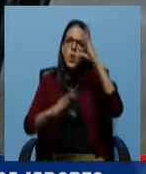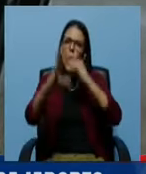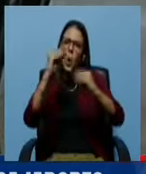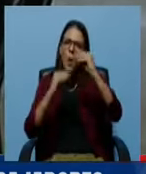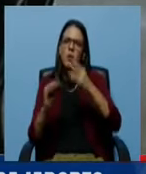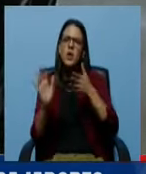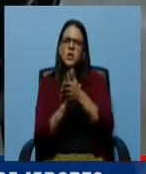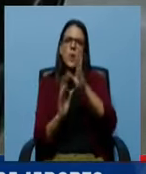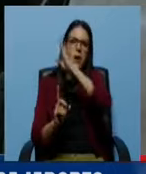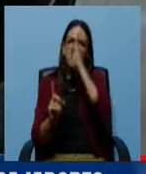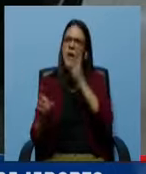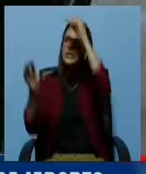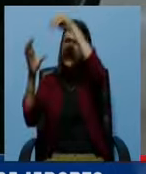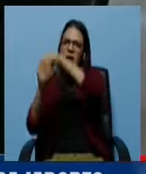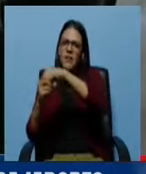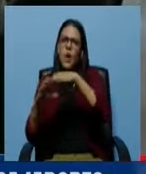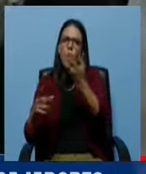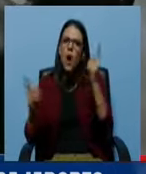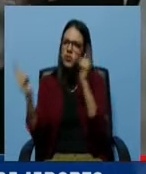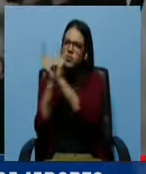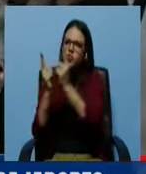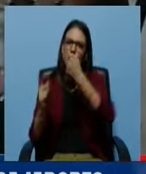en Brasilia cuando nos vimos.